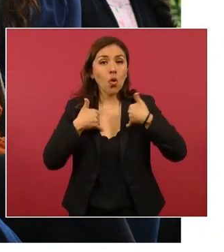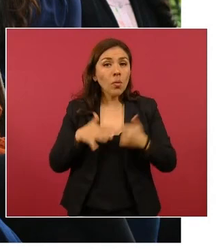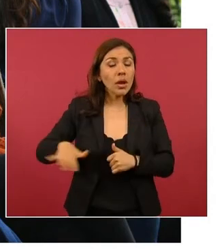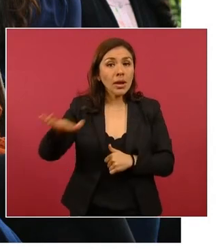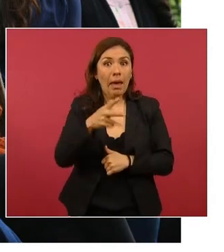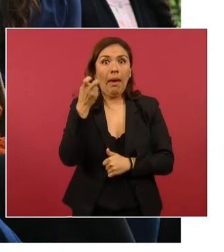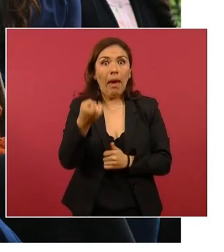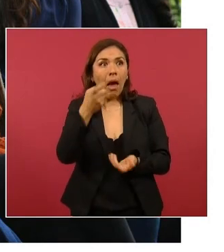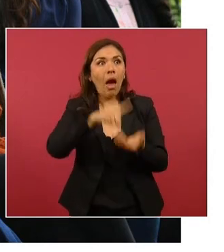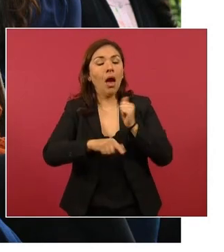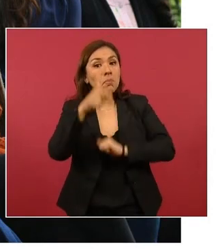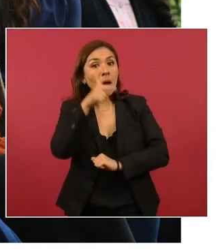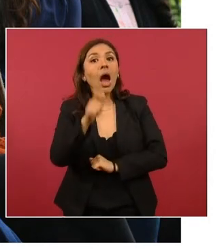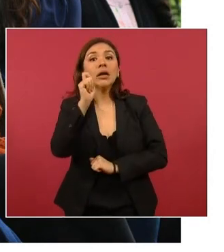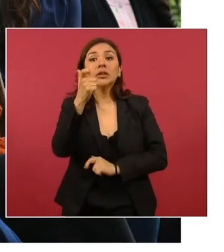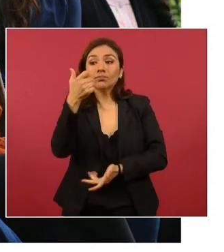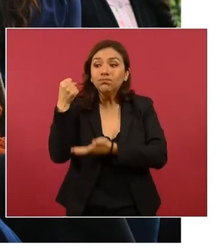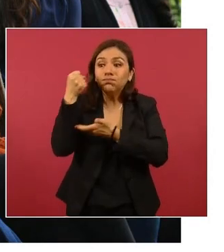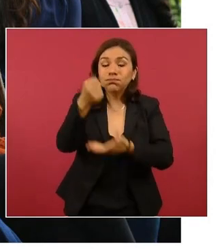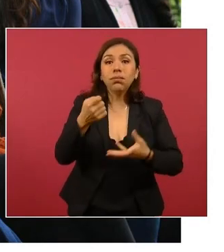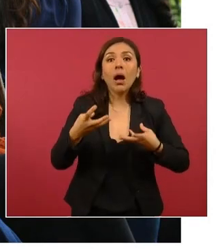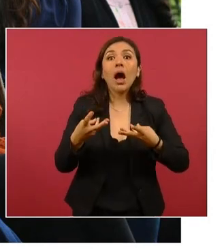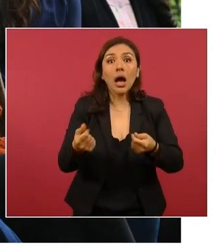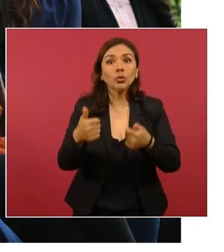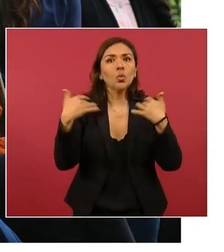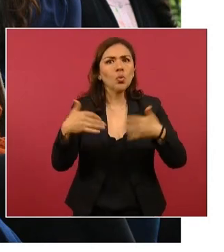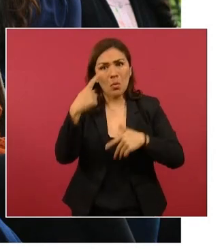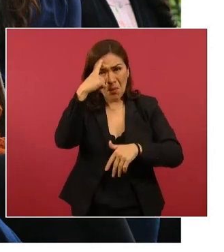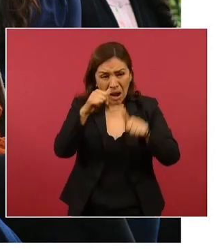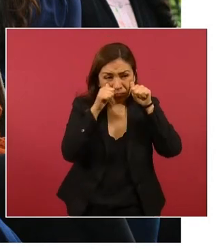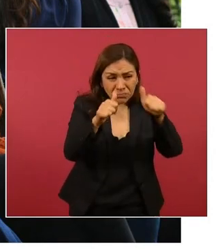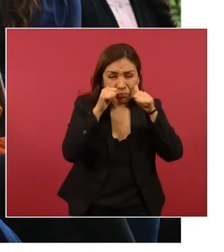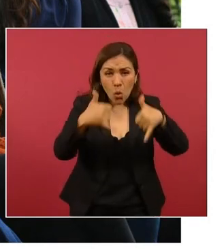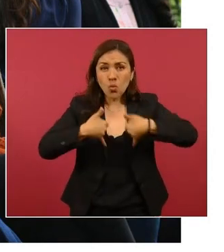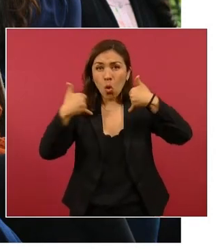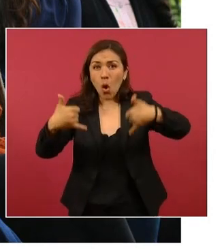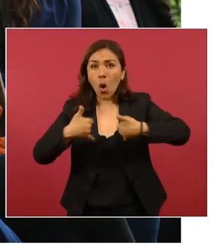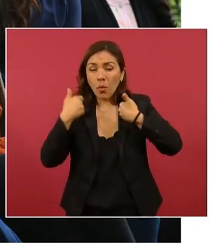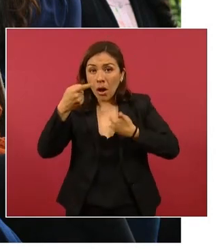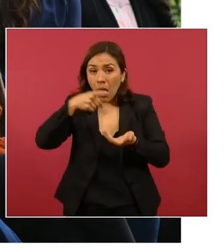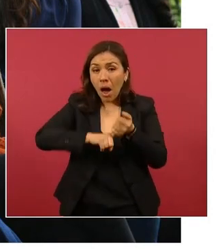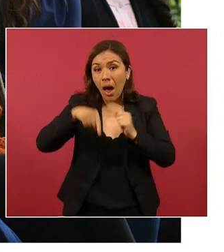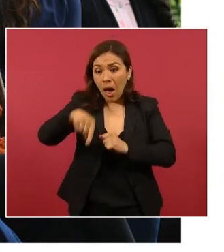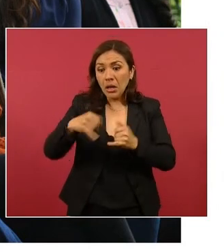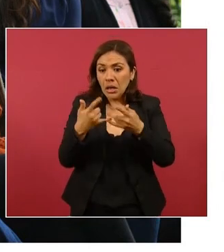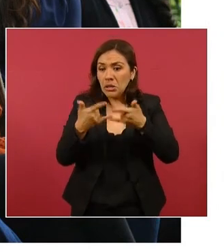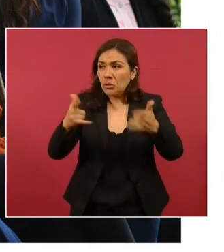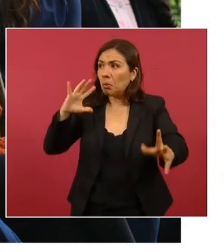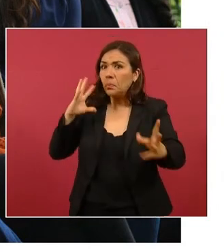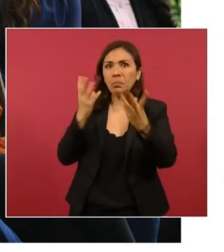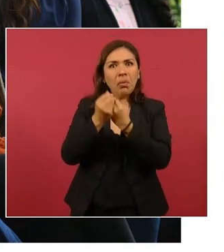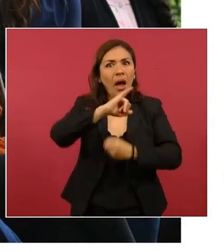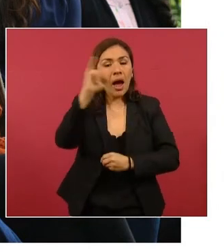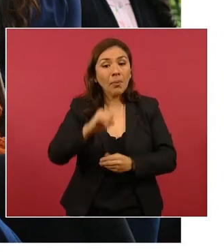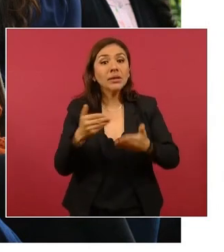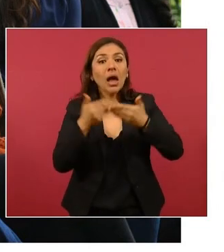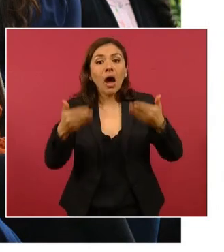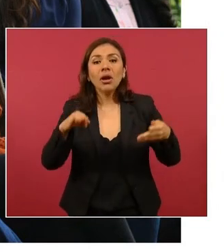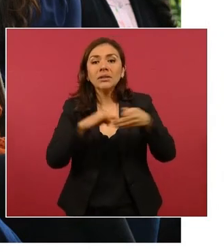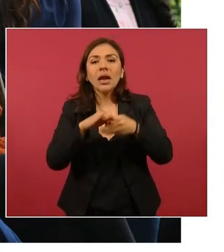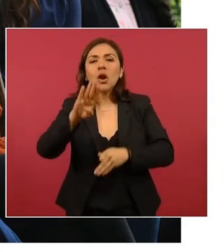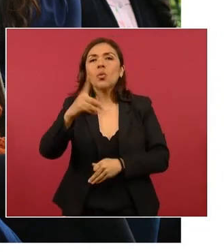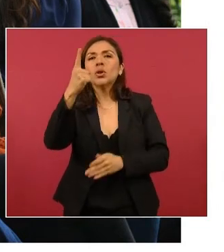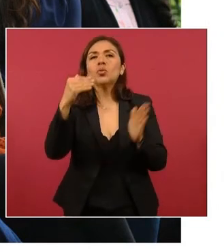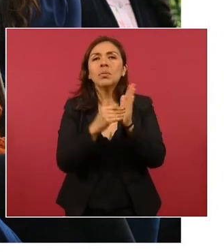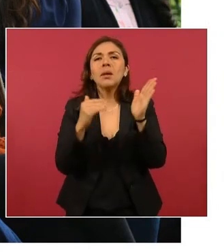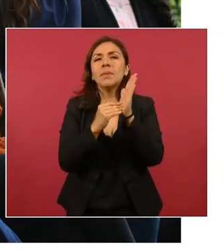significado una inversión sin precedentes en la juventud en la historia del país de cerca de 91,000,000 de pesos.